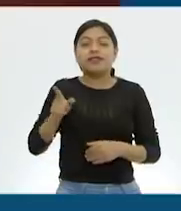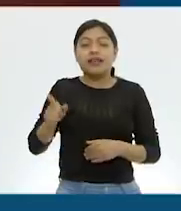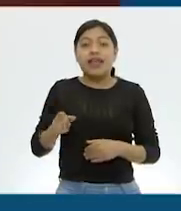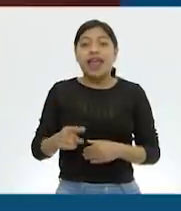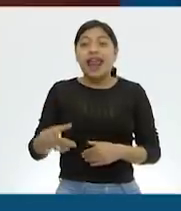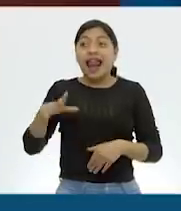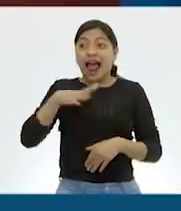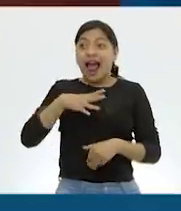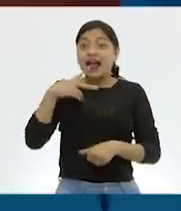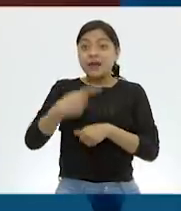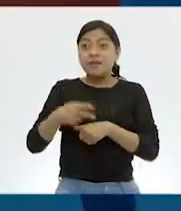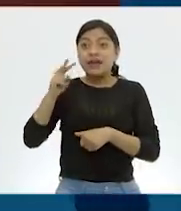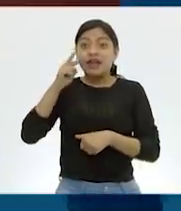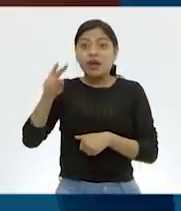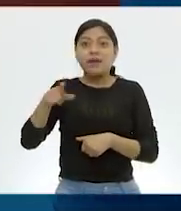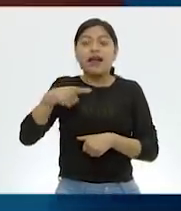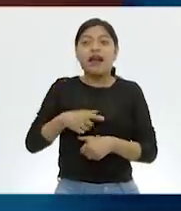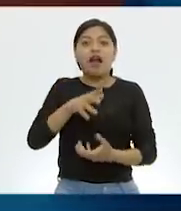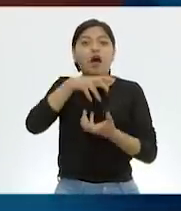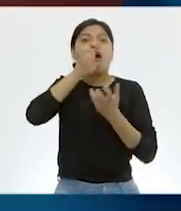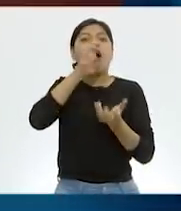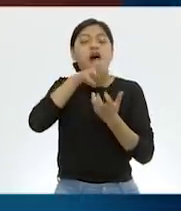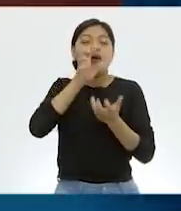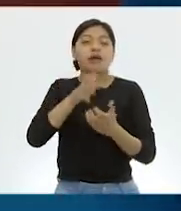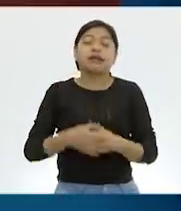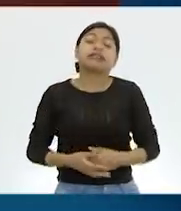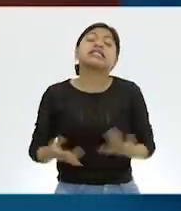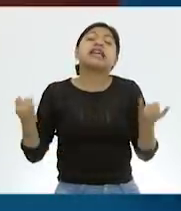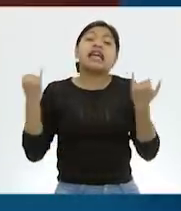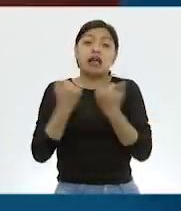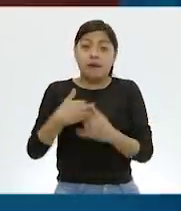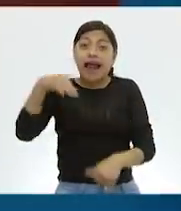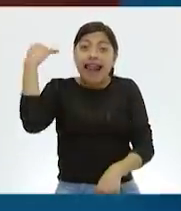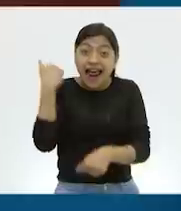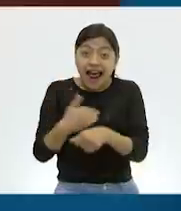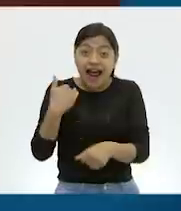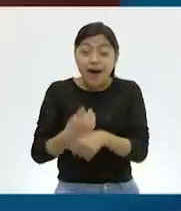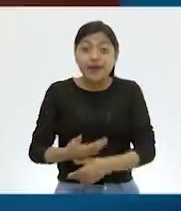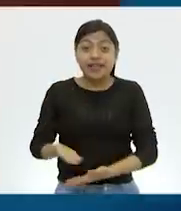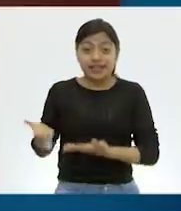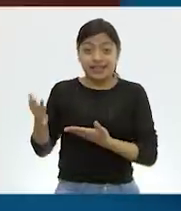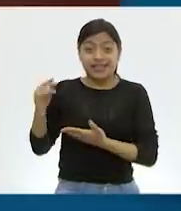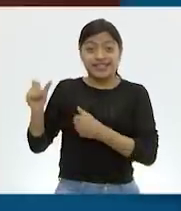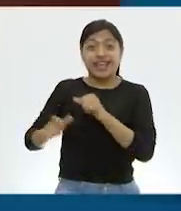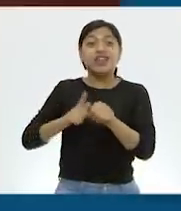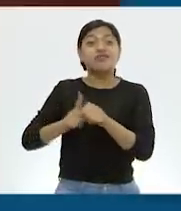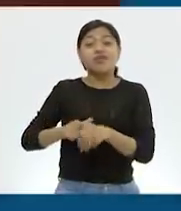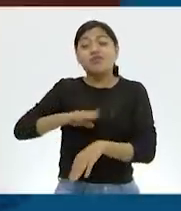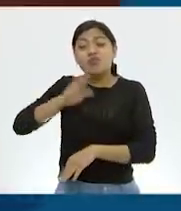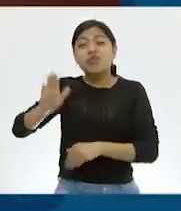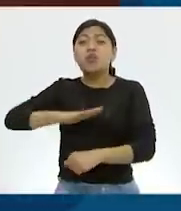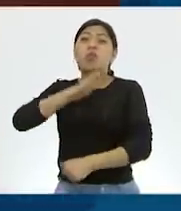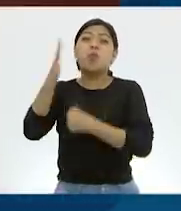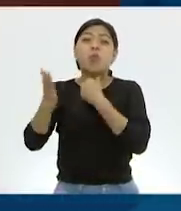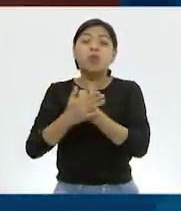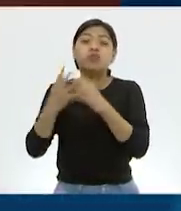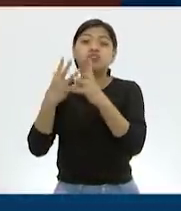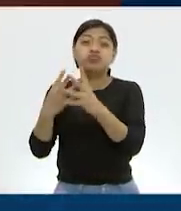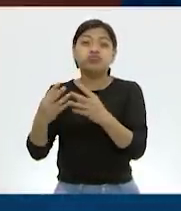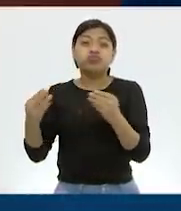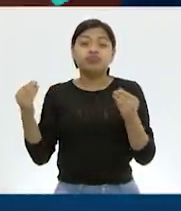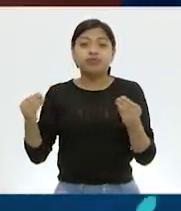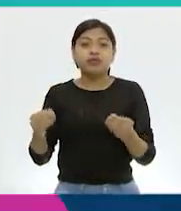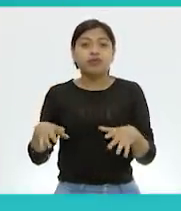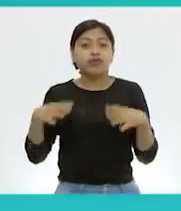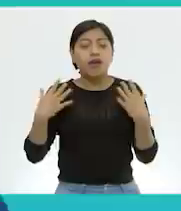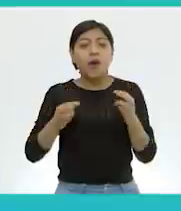de alarma parecido a ladridos. Actualmente se considera una especie en peligro de extinción.